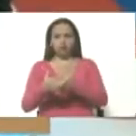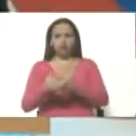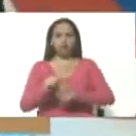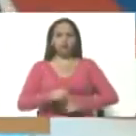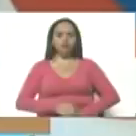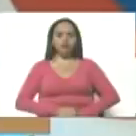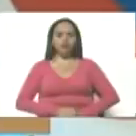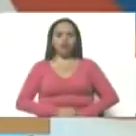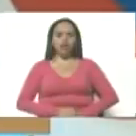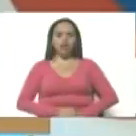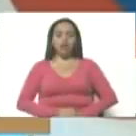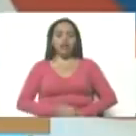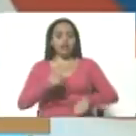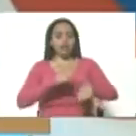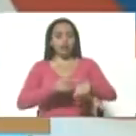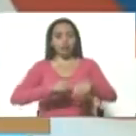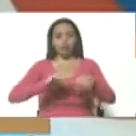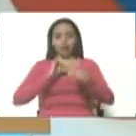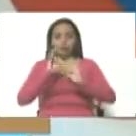mundial.